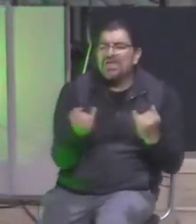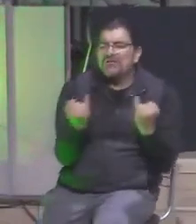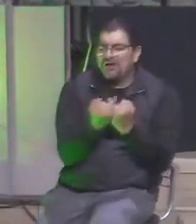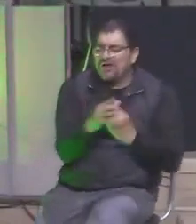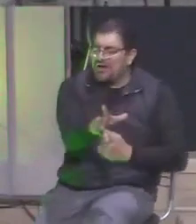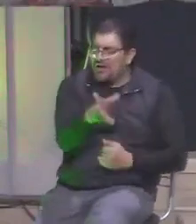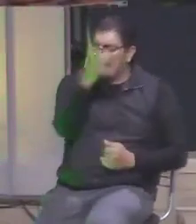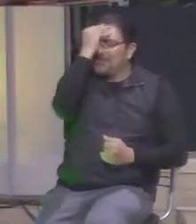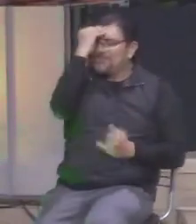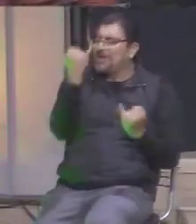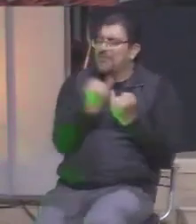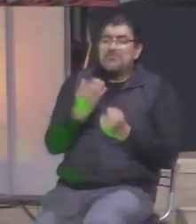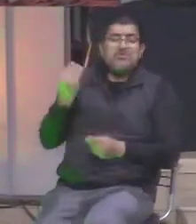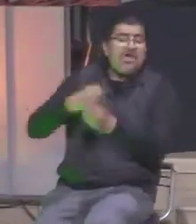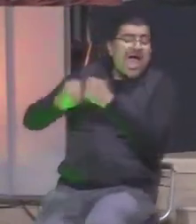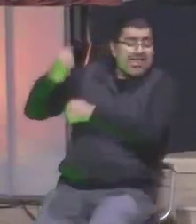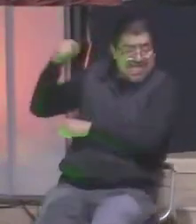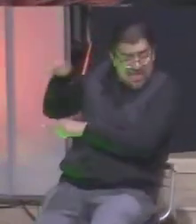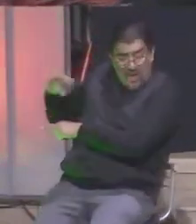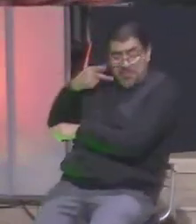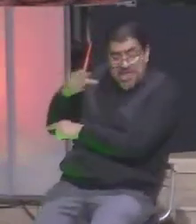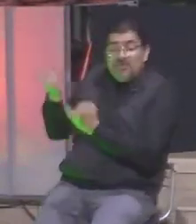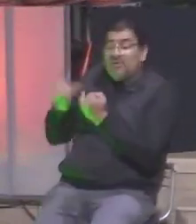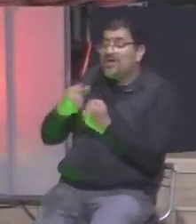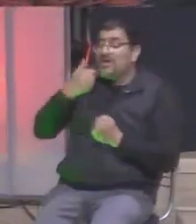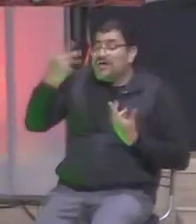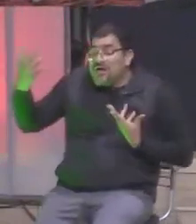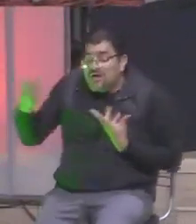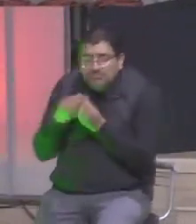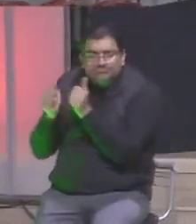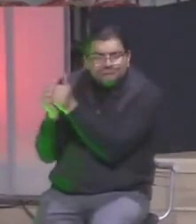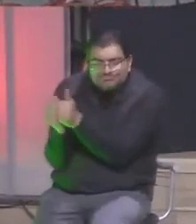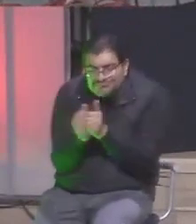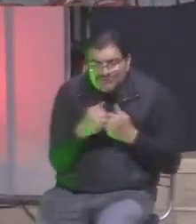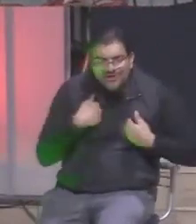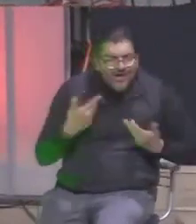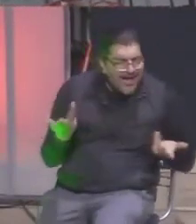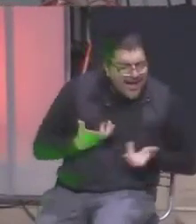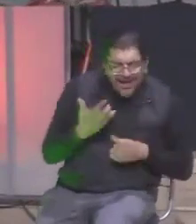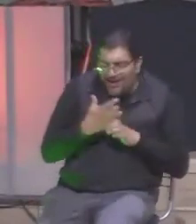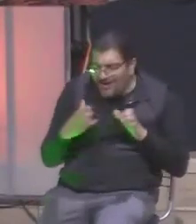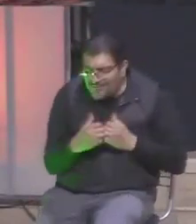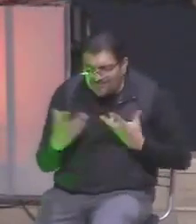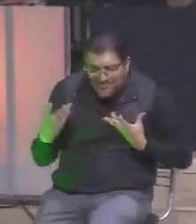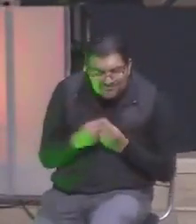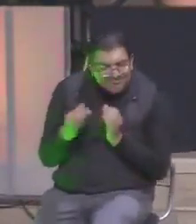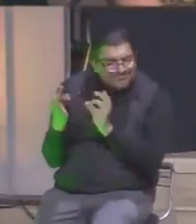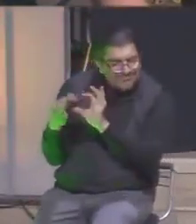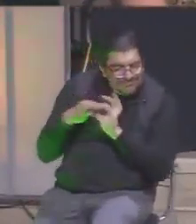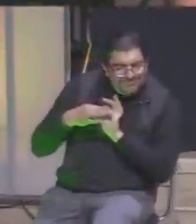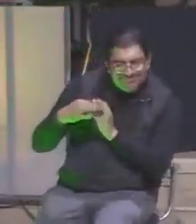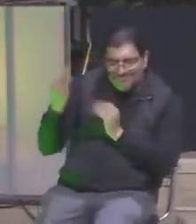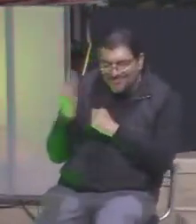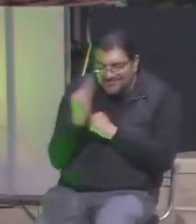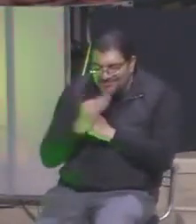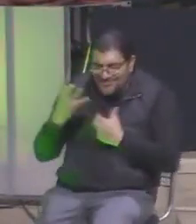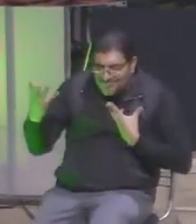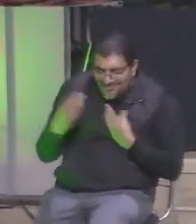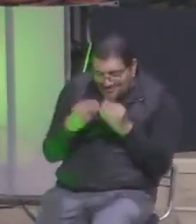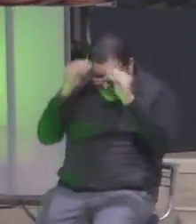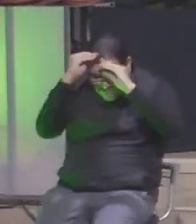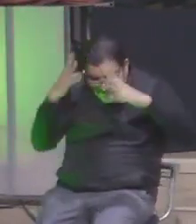pasado miles de años de eso yo queera ser uno más que viven y caminan con tu gracia y tu